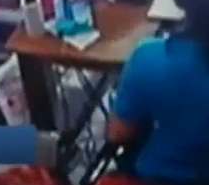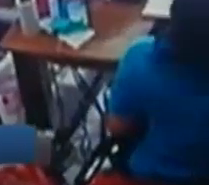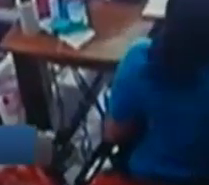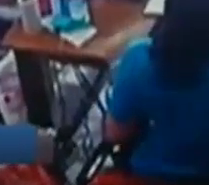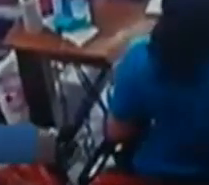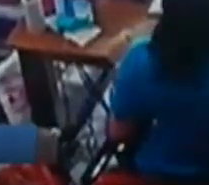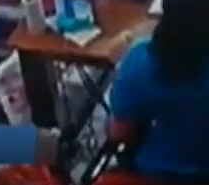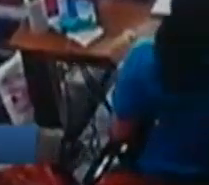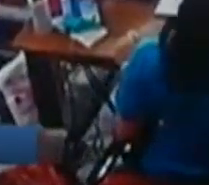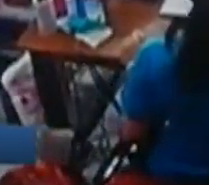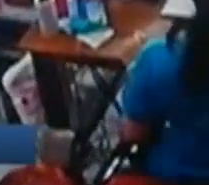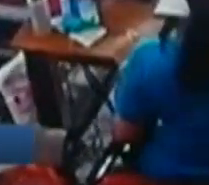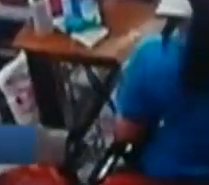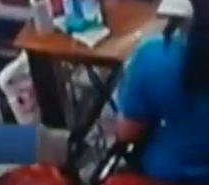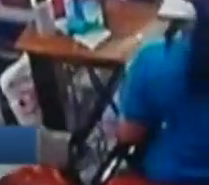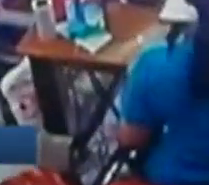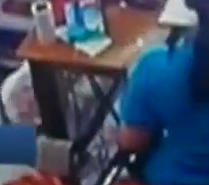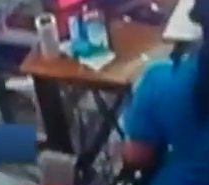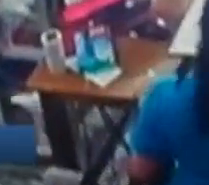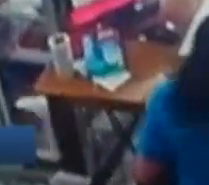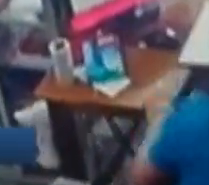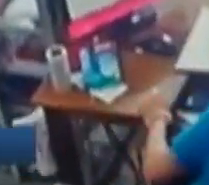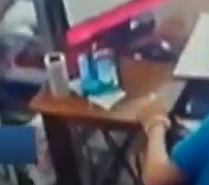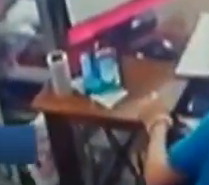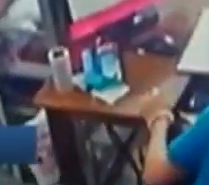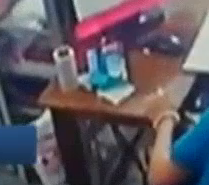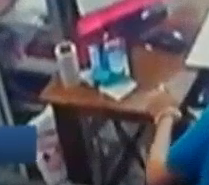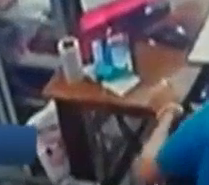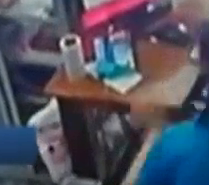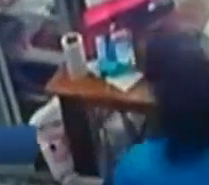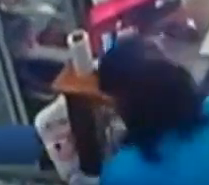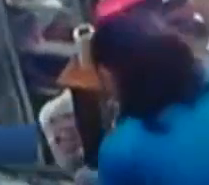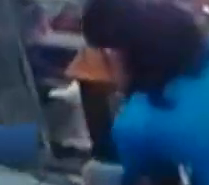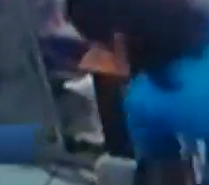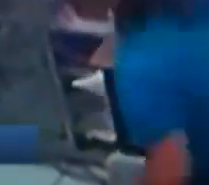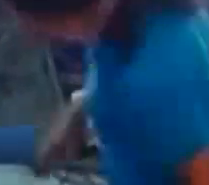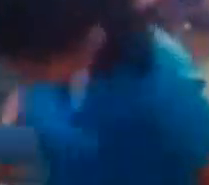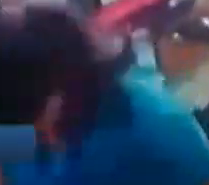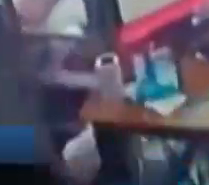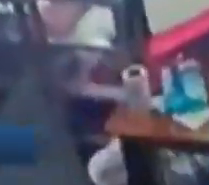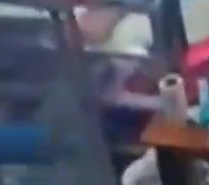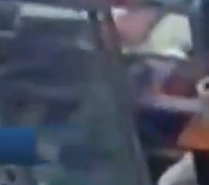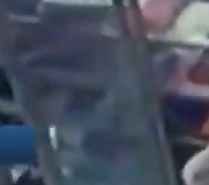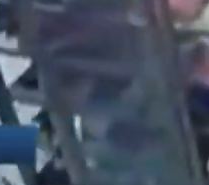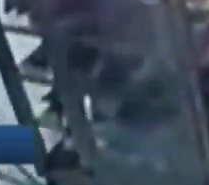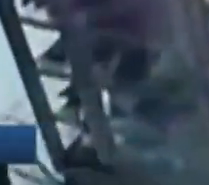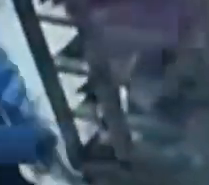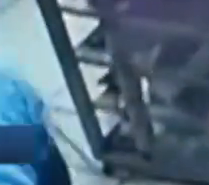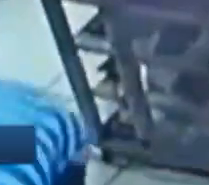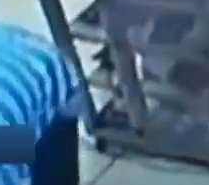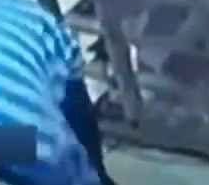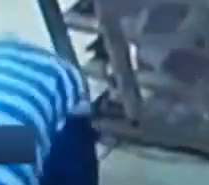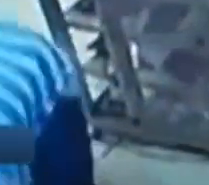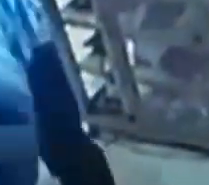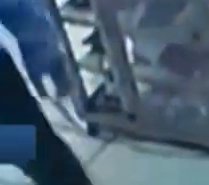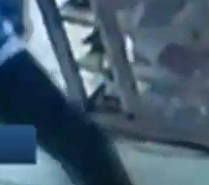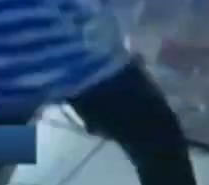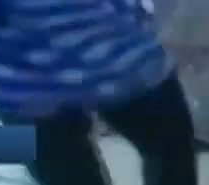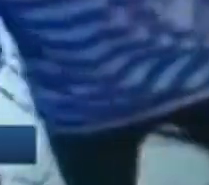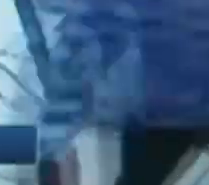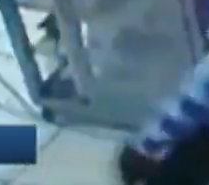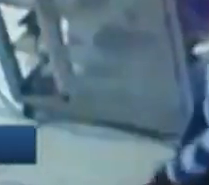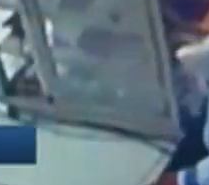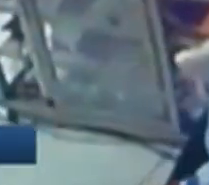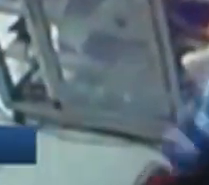Cámara de seguridad de un local de venta de teléfonos celulares registró el robo perpetrado por dos sujetos armados en